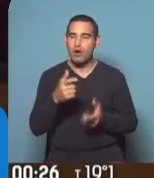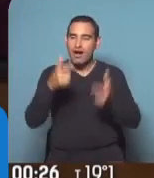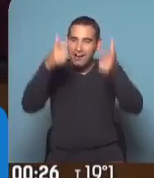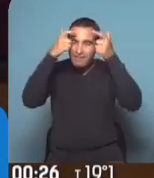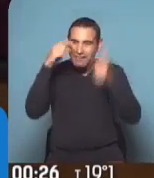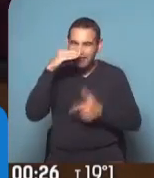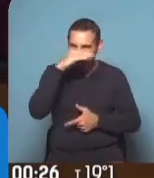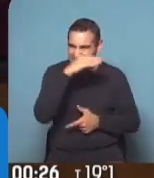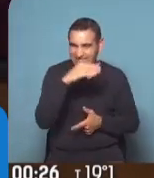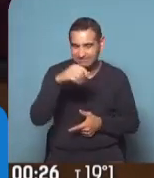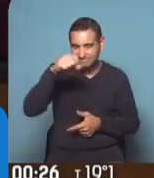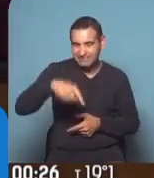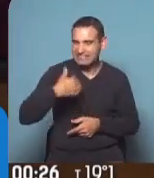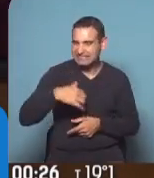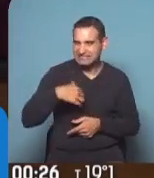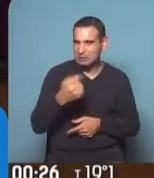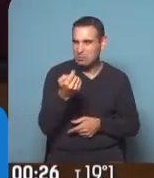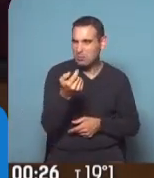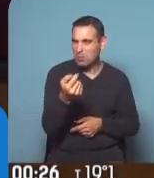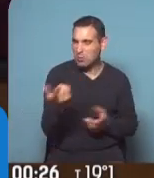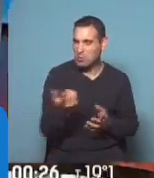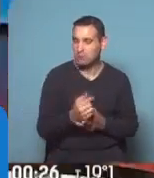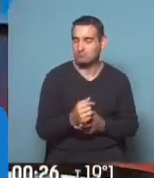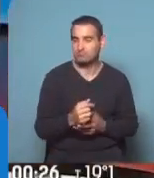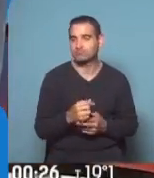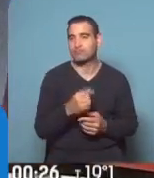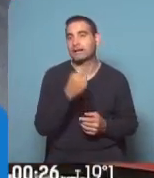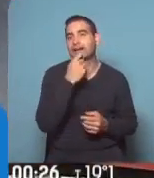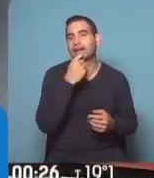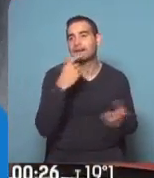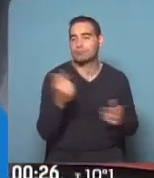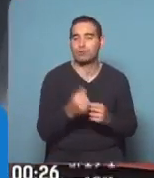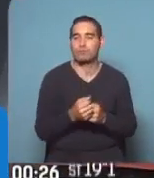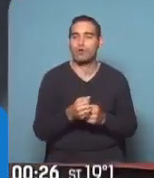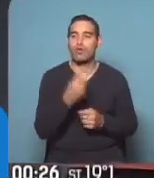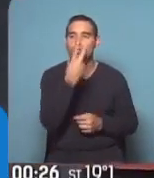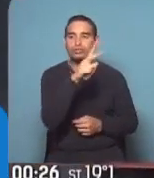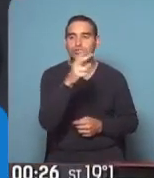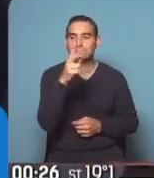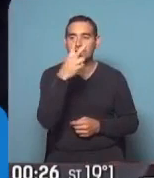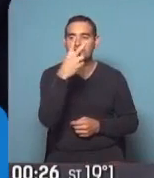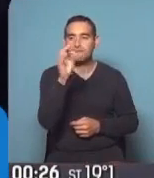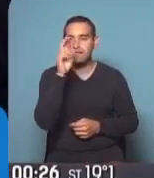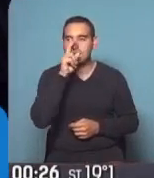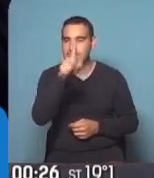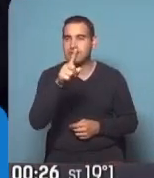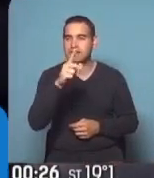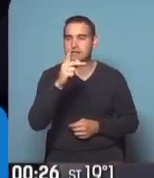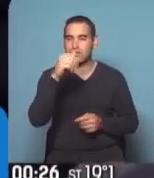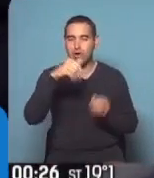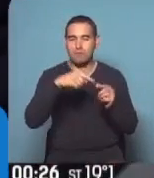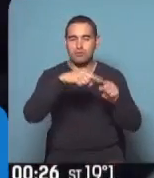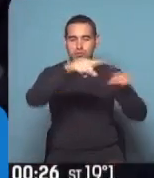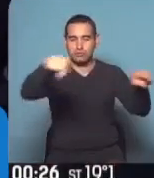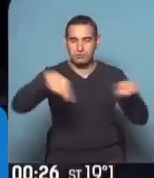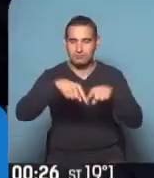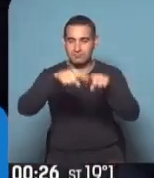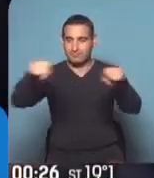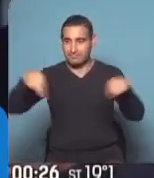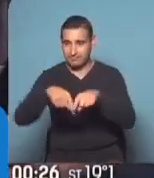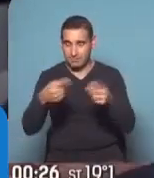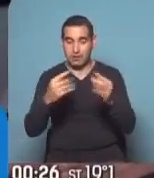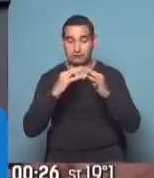en la Argentina. Para que tengamos una idea, de las 220.000 hectáreas, 218.000 hectáreas que hay hoy en la